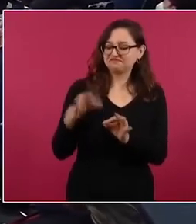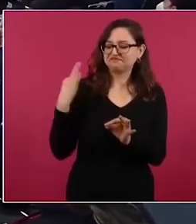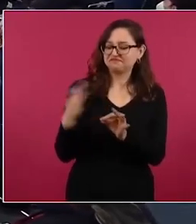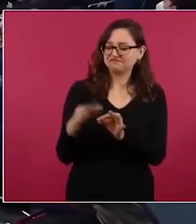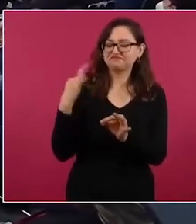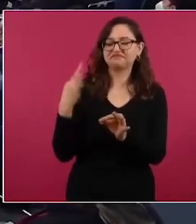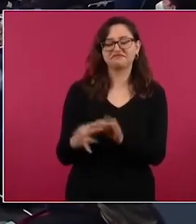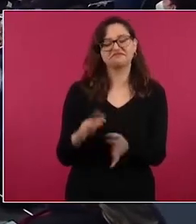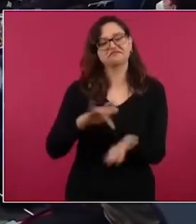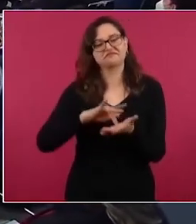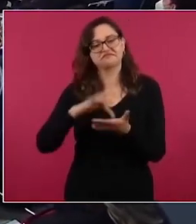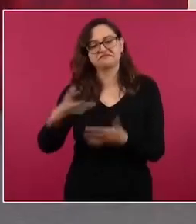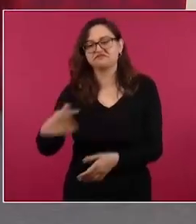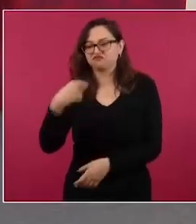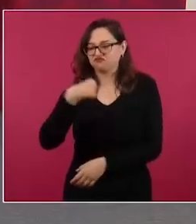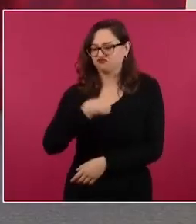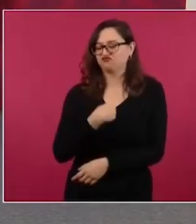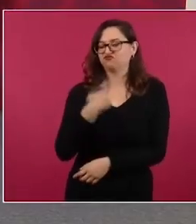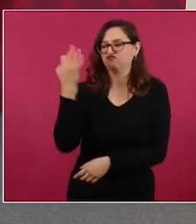Y si pongo esto,